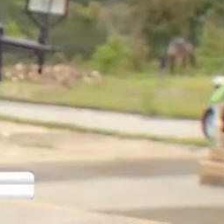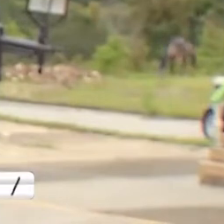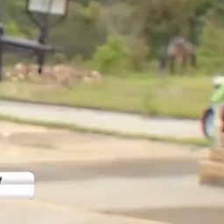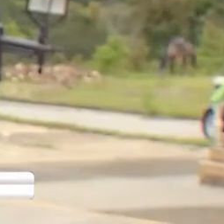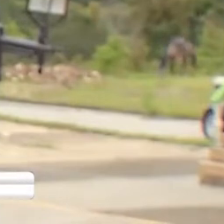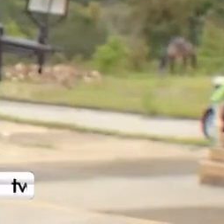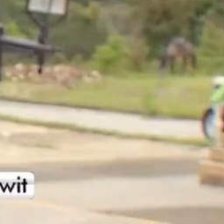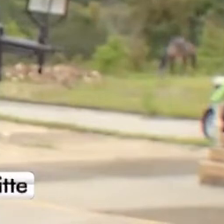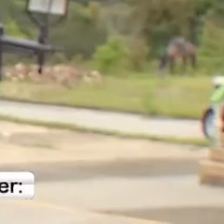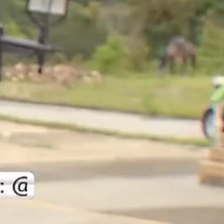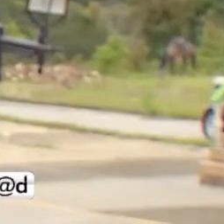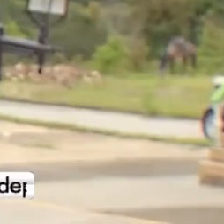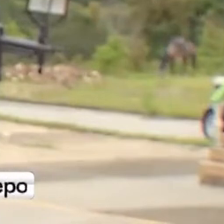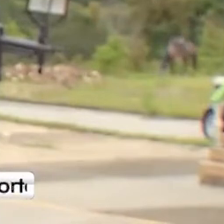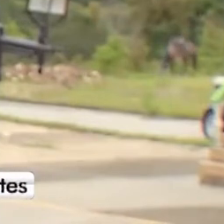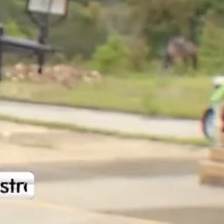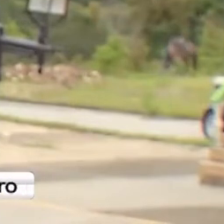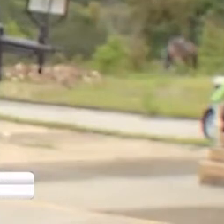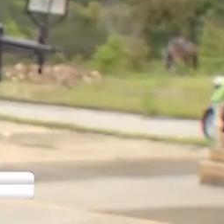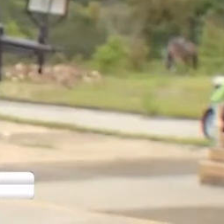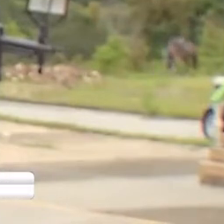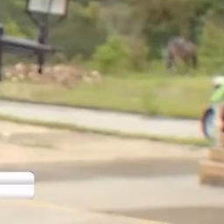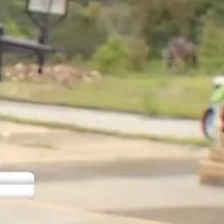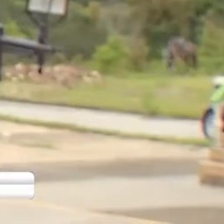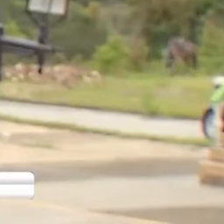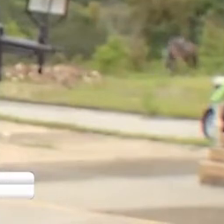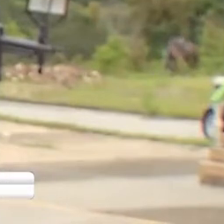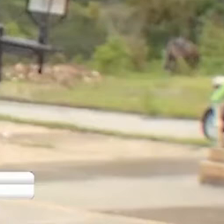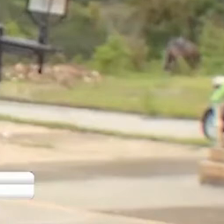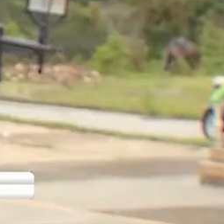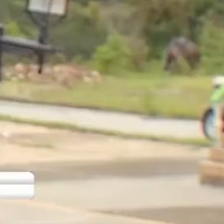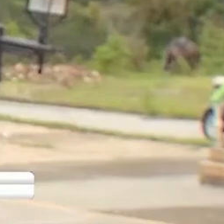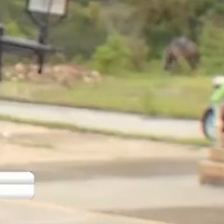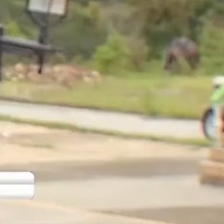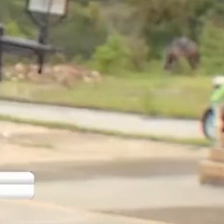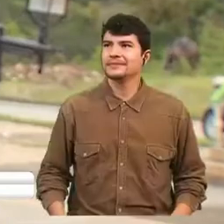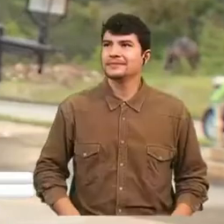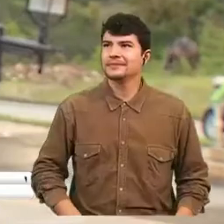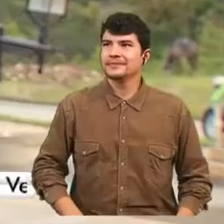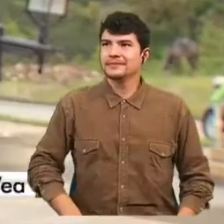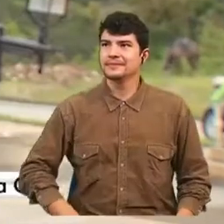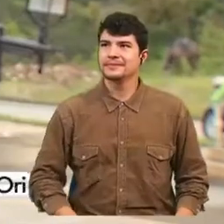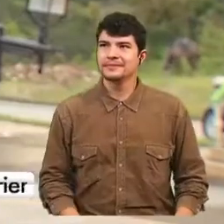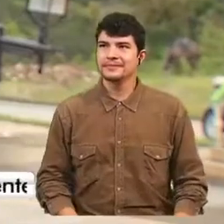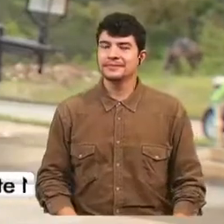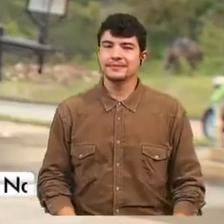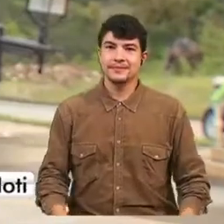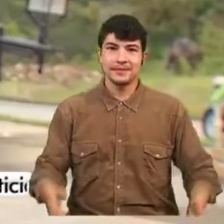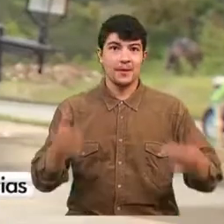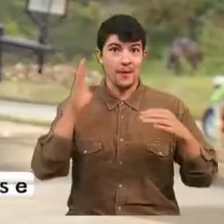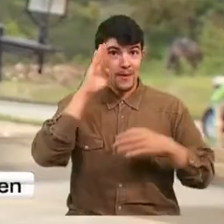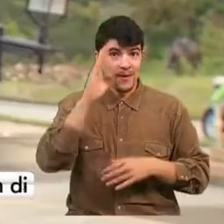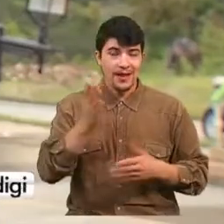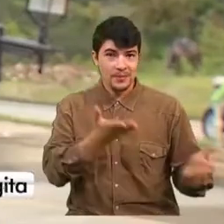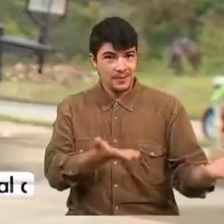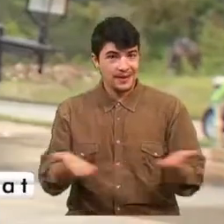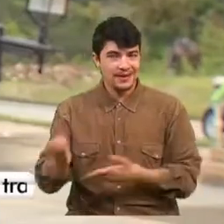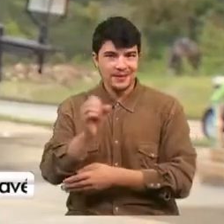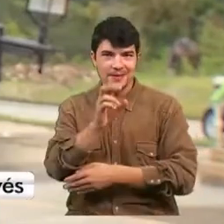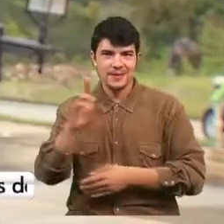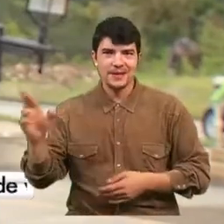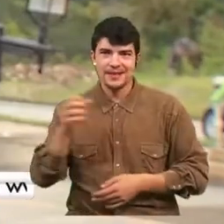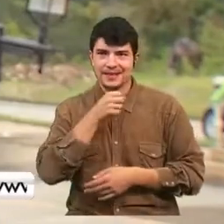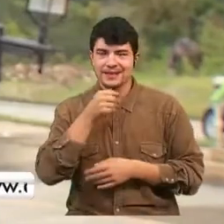parte de la provincia de Vélez. Y hoy estamos acá para contarles a toda la comunidad que tienen muy buenas noticias y trae muy buenas noticias